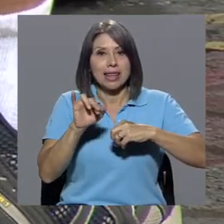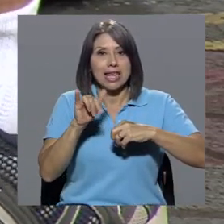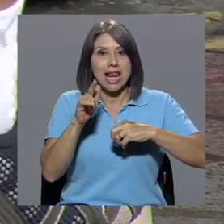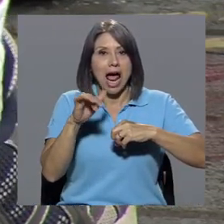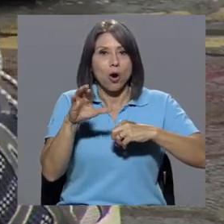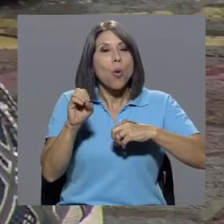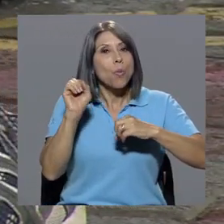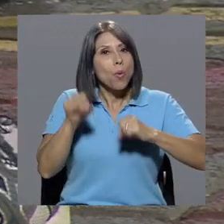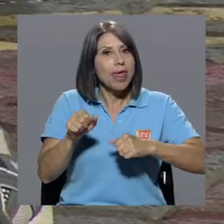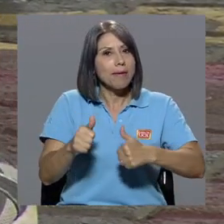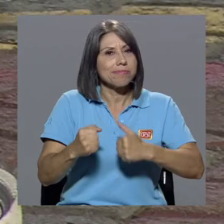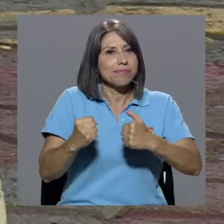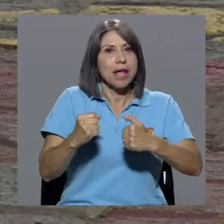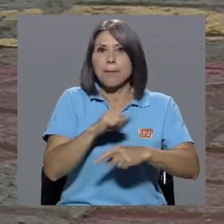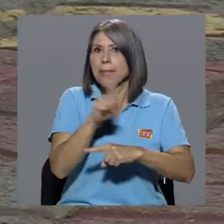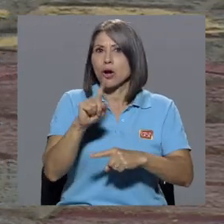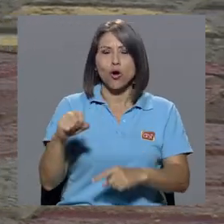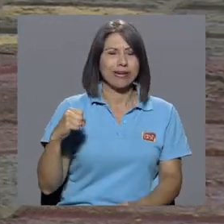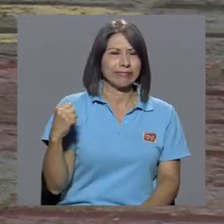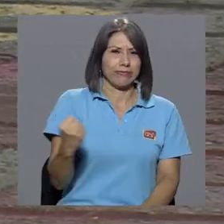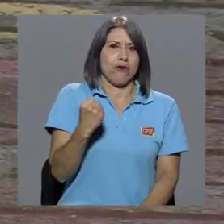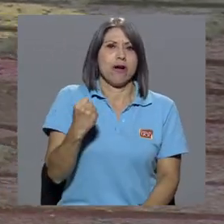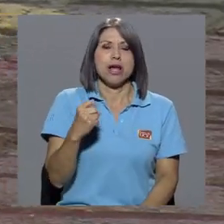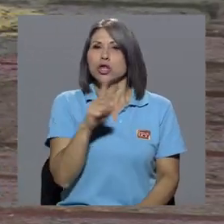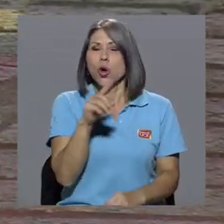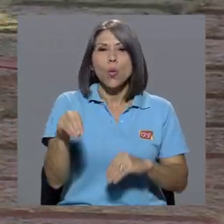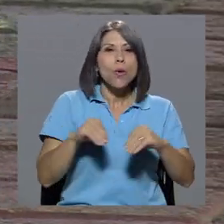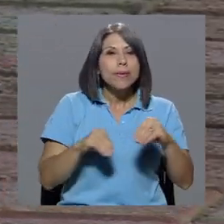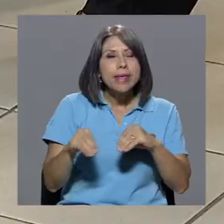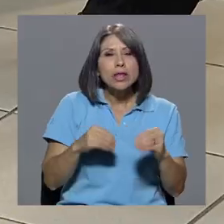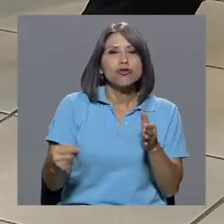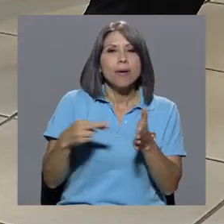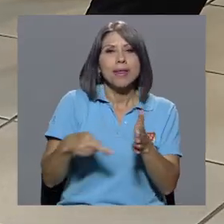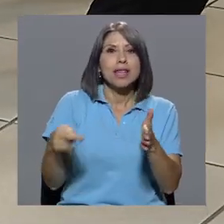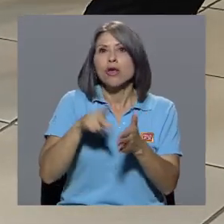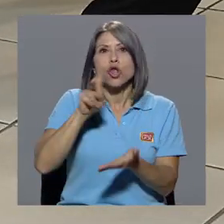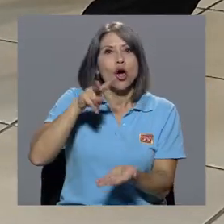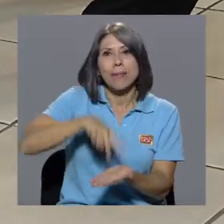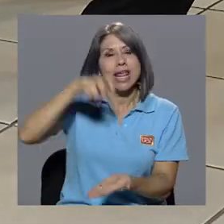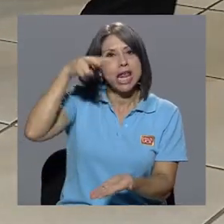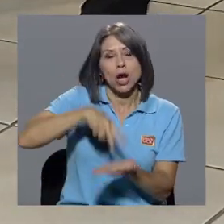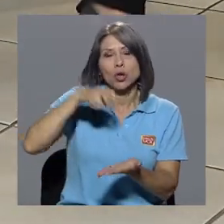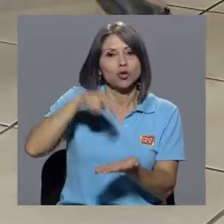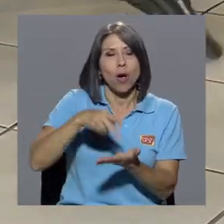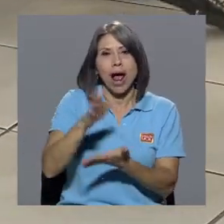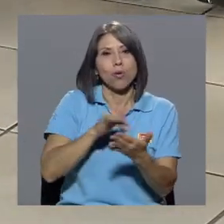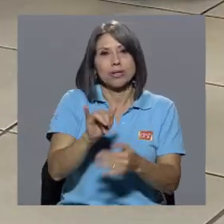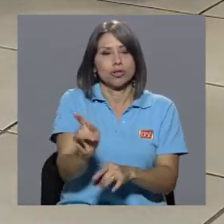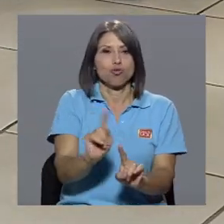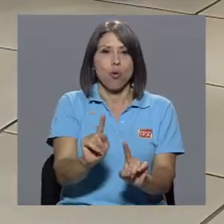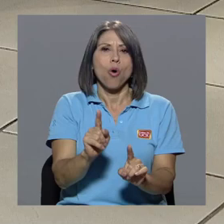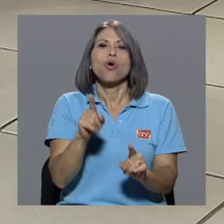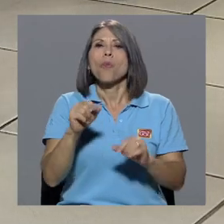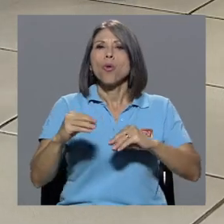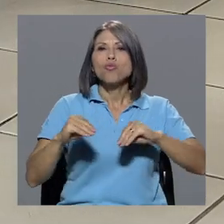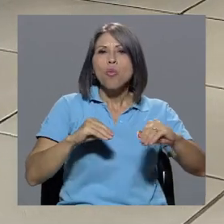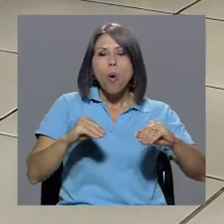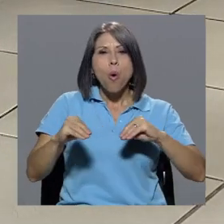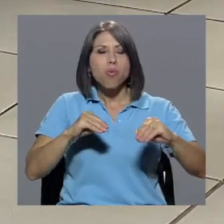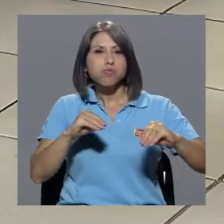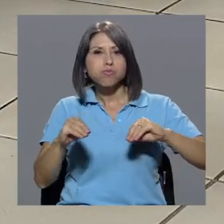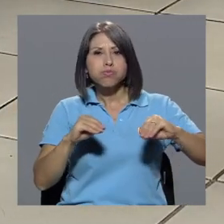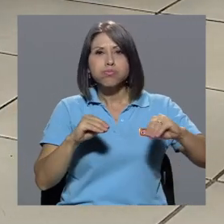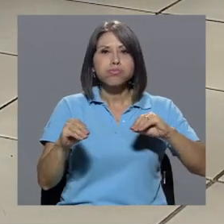el ejercicio físico, que no sea de alto impacto, que no sea un movimiento repetitivo, que no sean brincos en general, ¿verdad? Que sea un